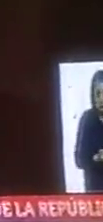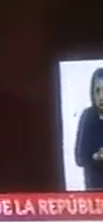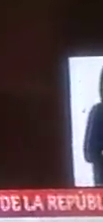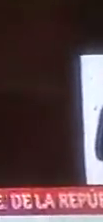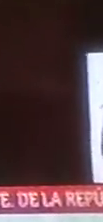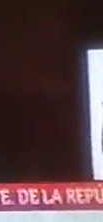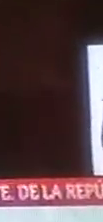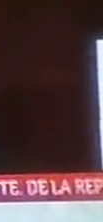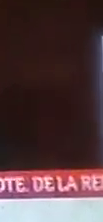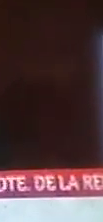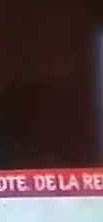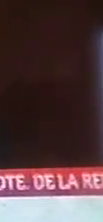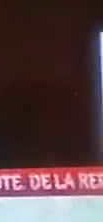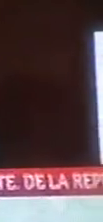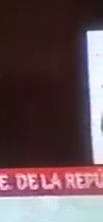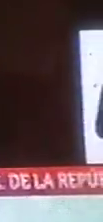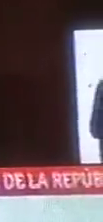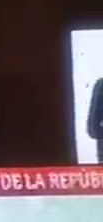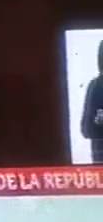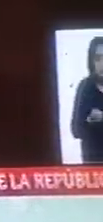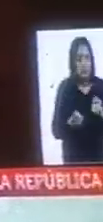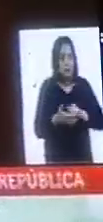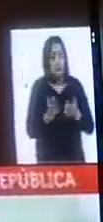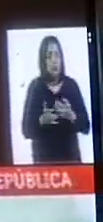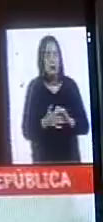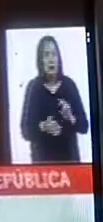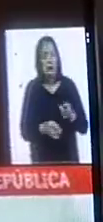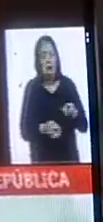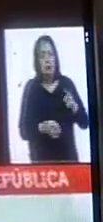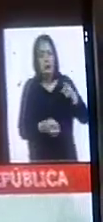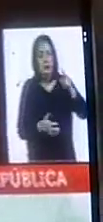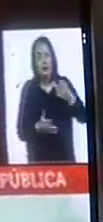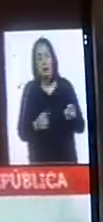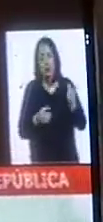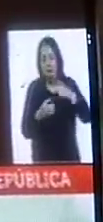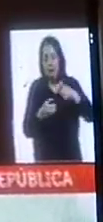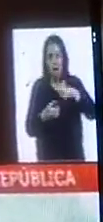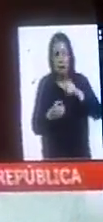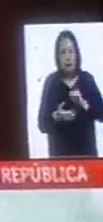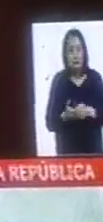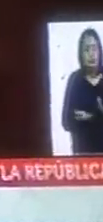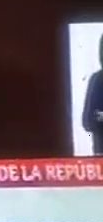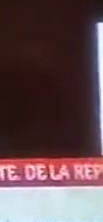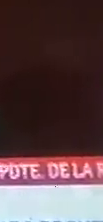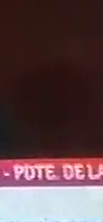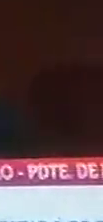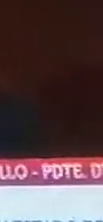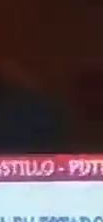primeros años de nuestro gobierno y aumentar el gasto